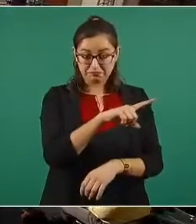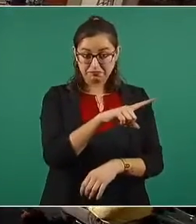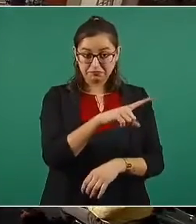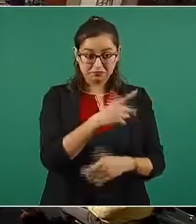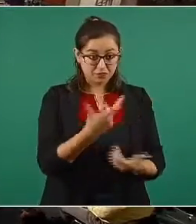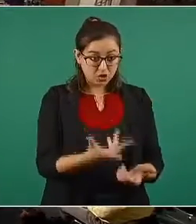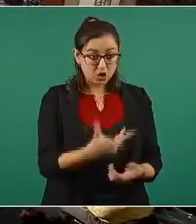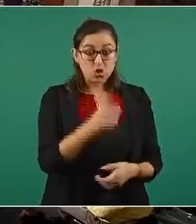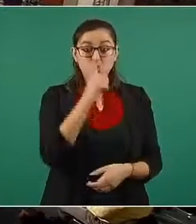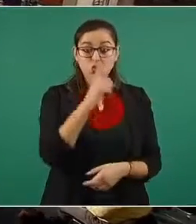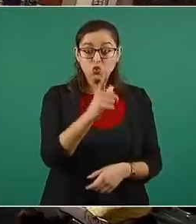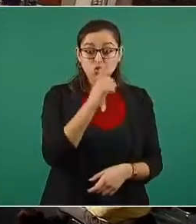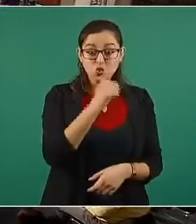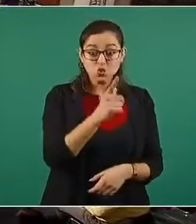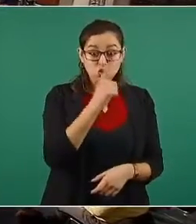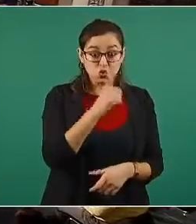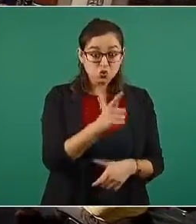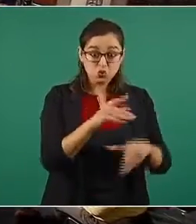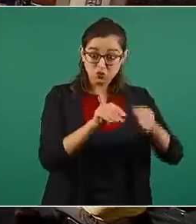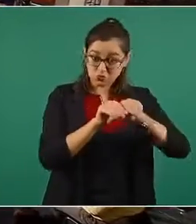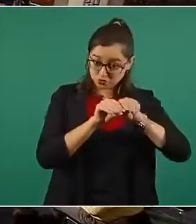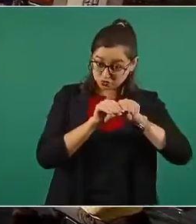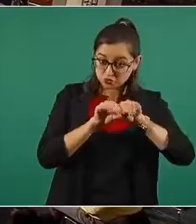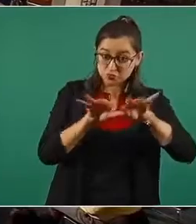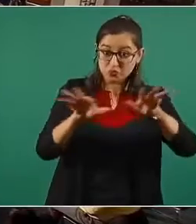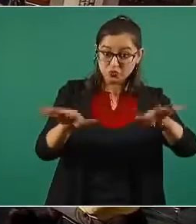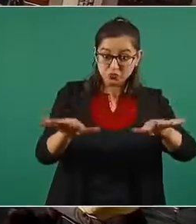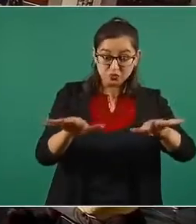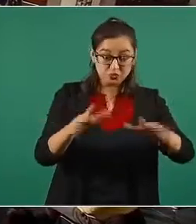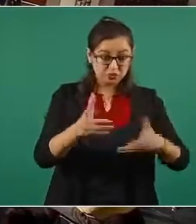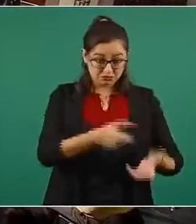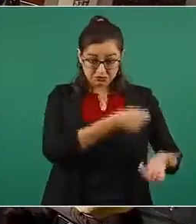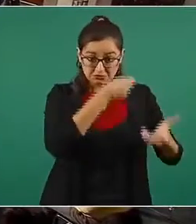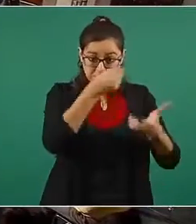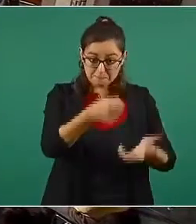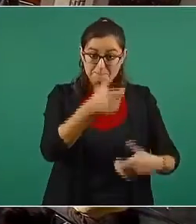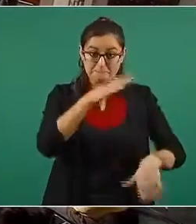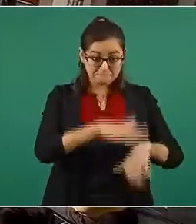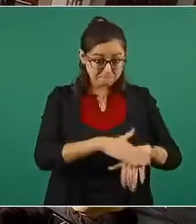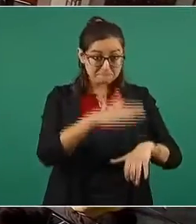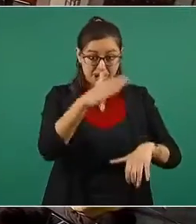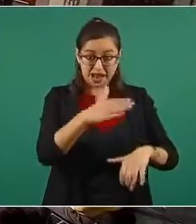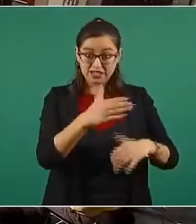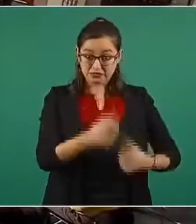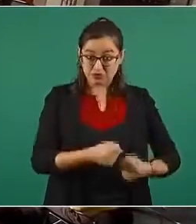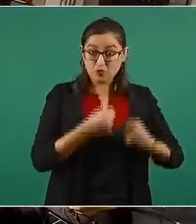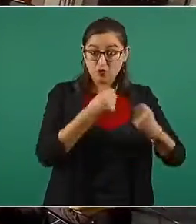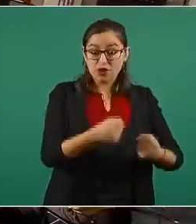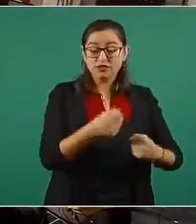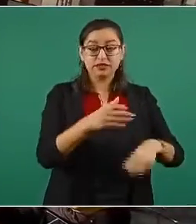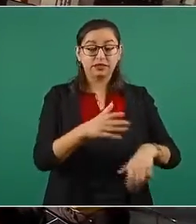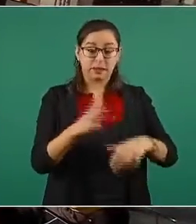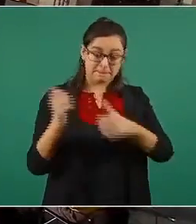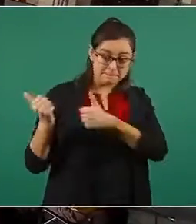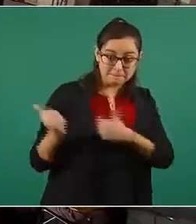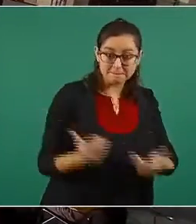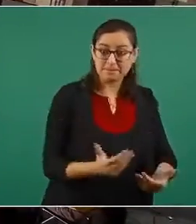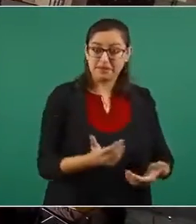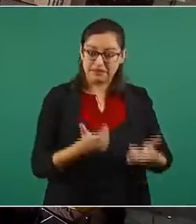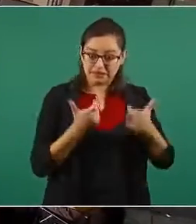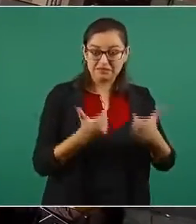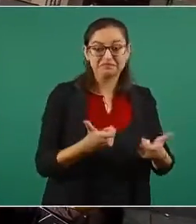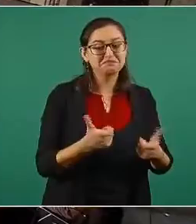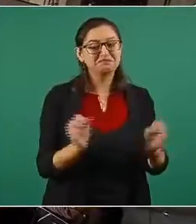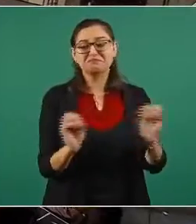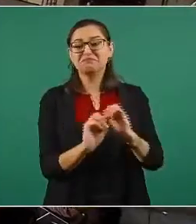ni siquiera significaron nuevas inversiones para México, no trajeron